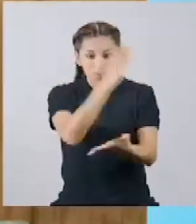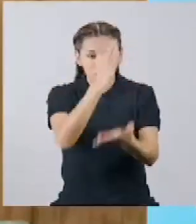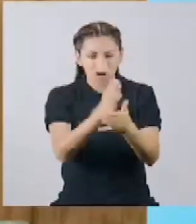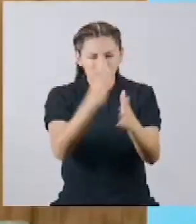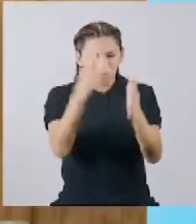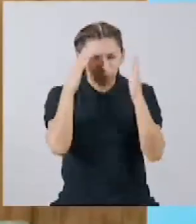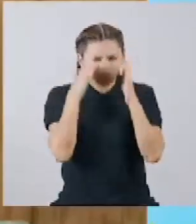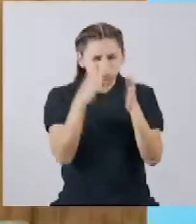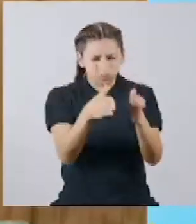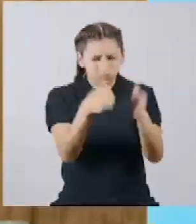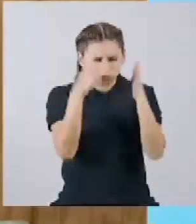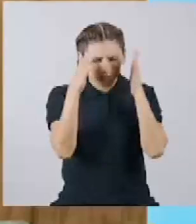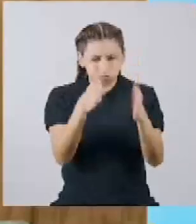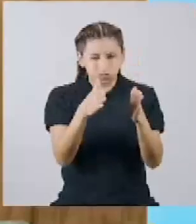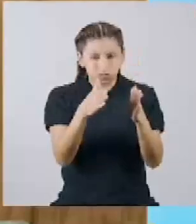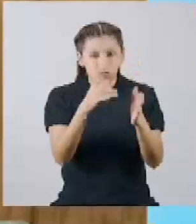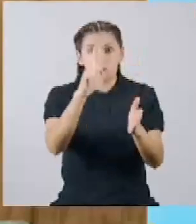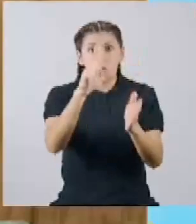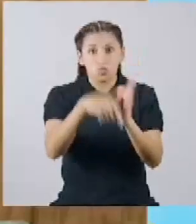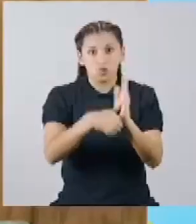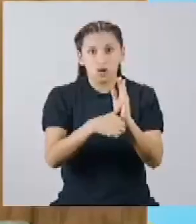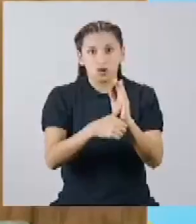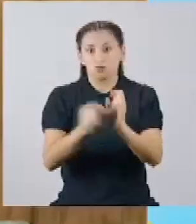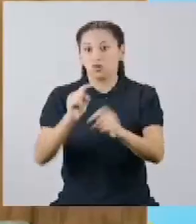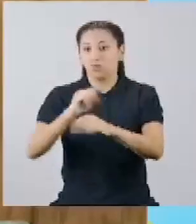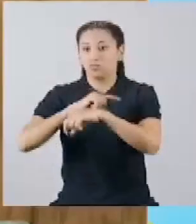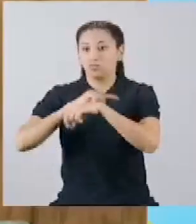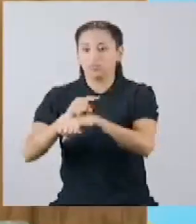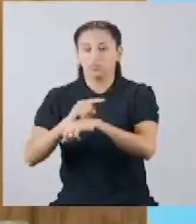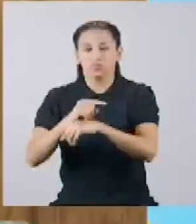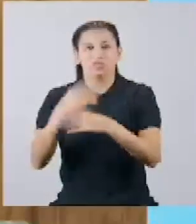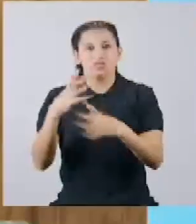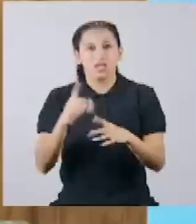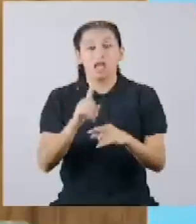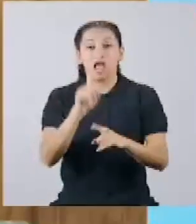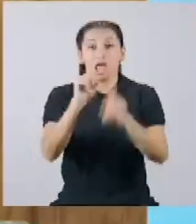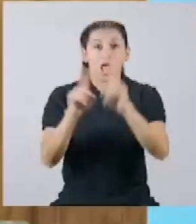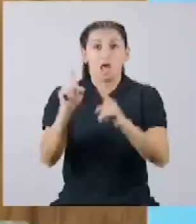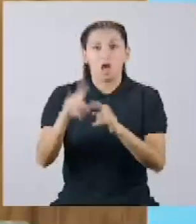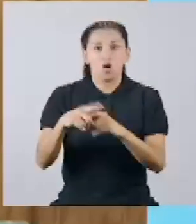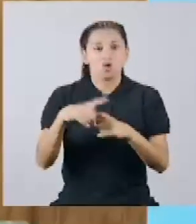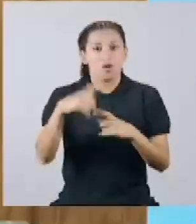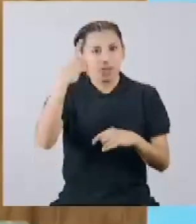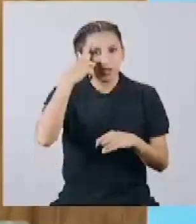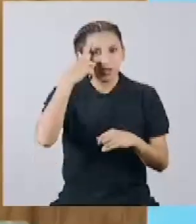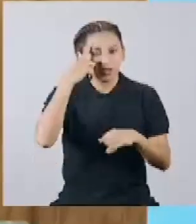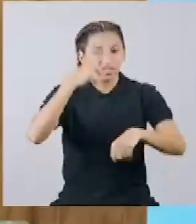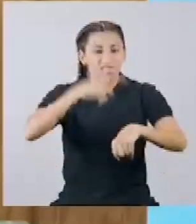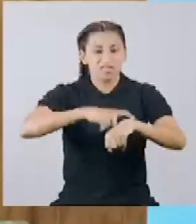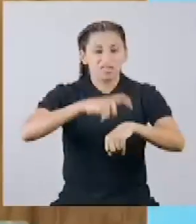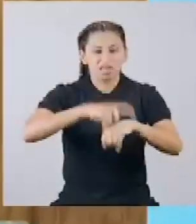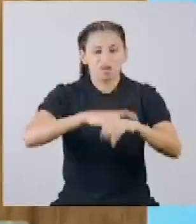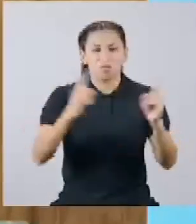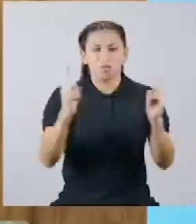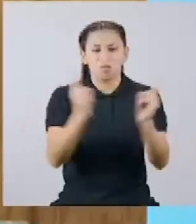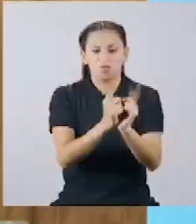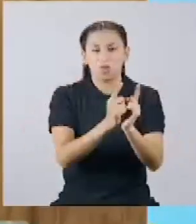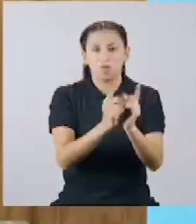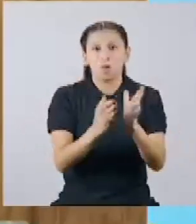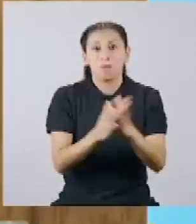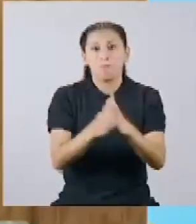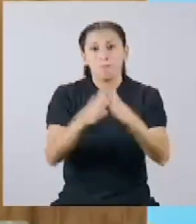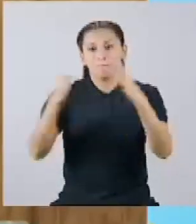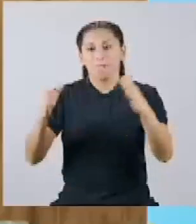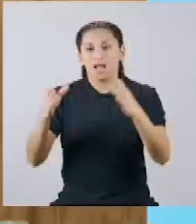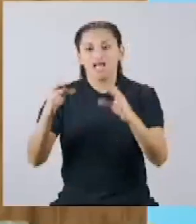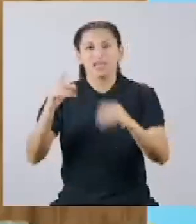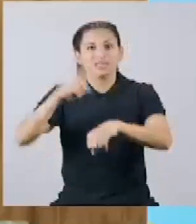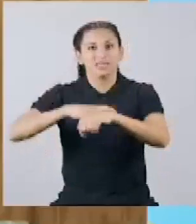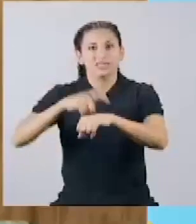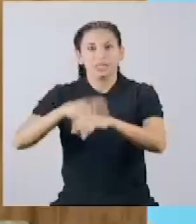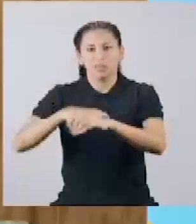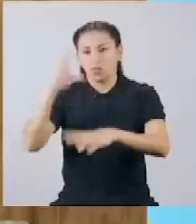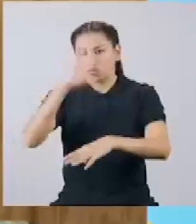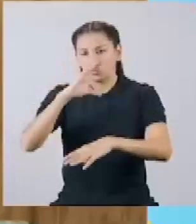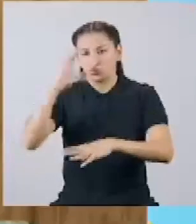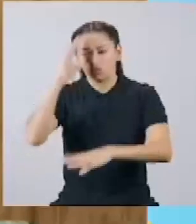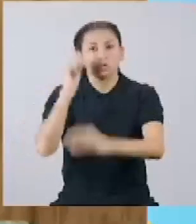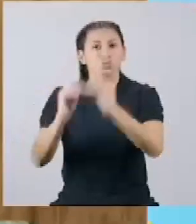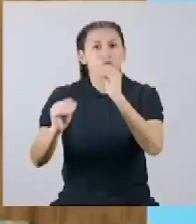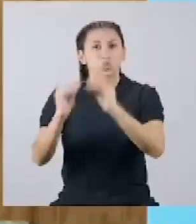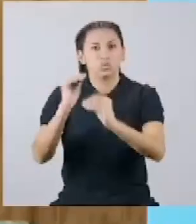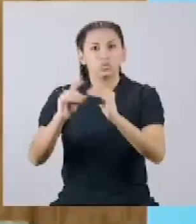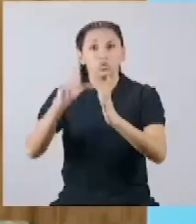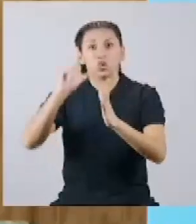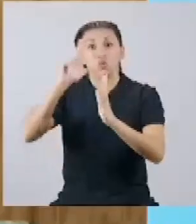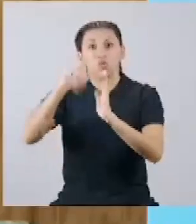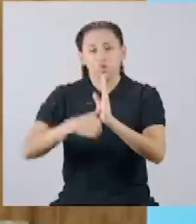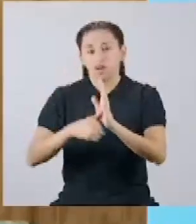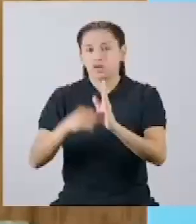solución. Muchas personas creen que es mejor tomarse poco tiempo para definir el problema y dedicar más tiempo a implementar